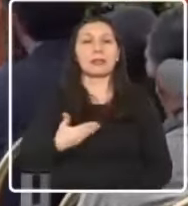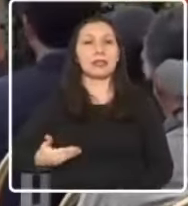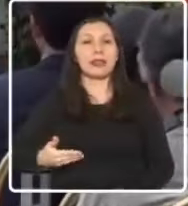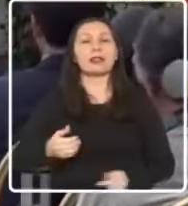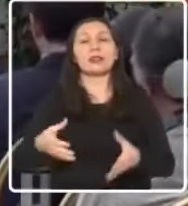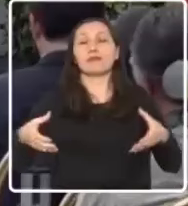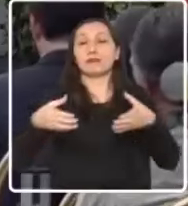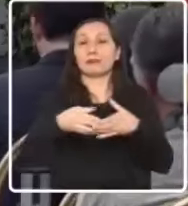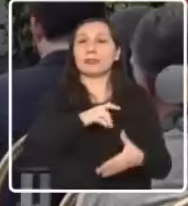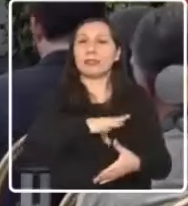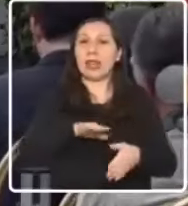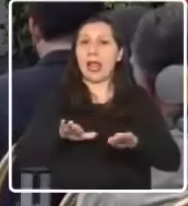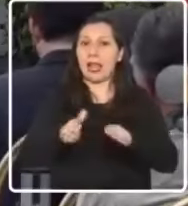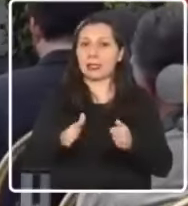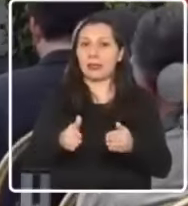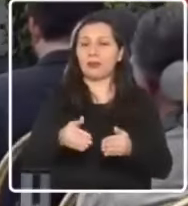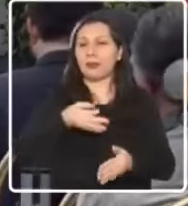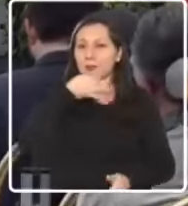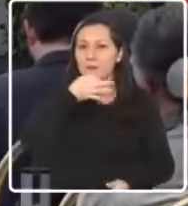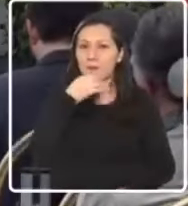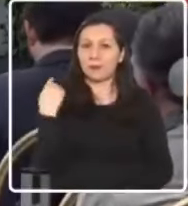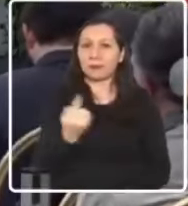Asadores, a entregarnos unas palabras.